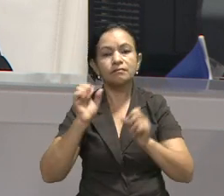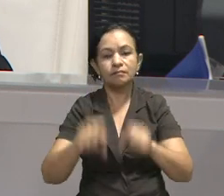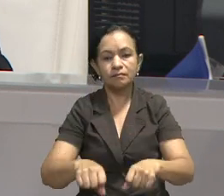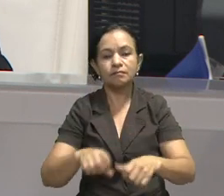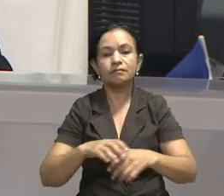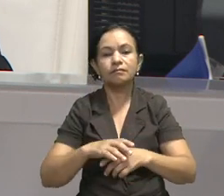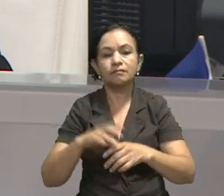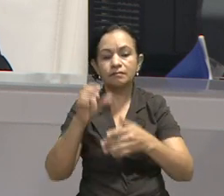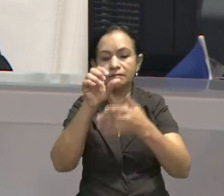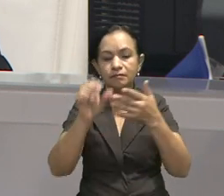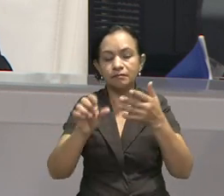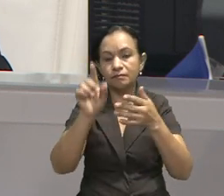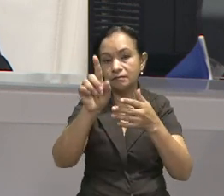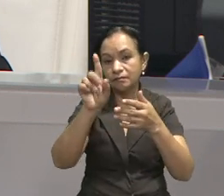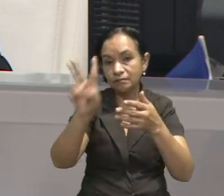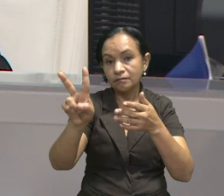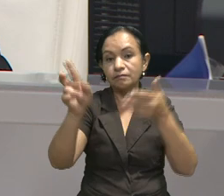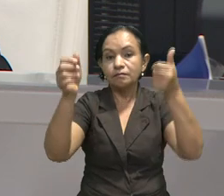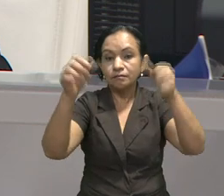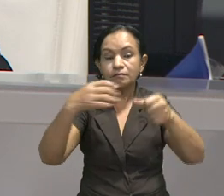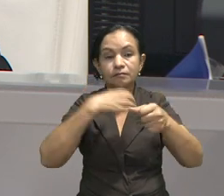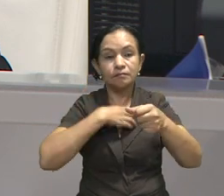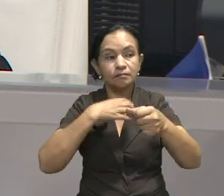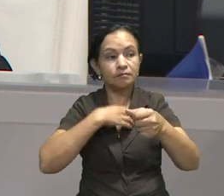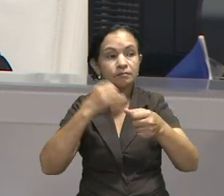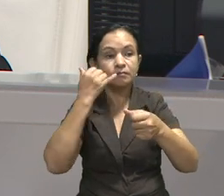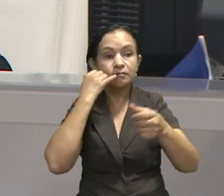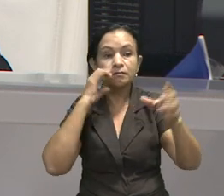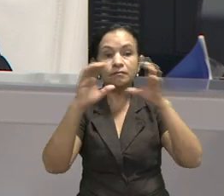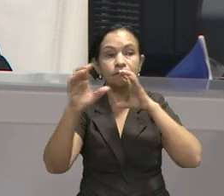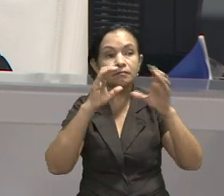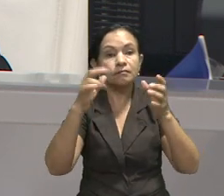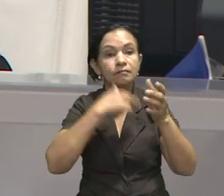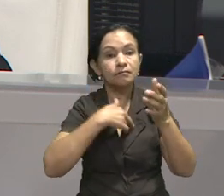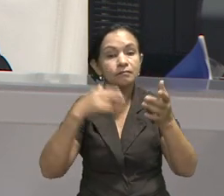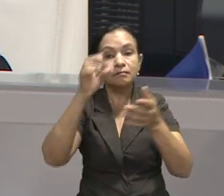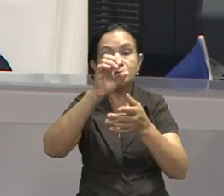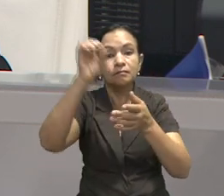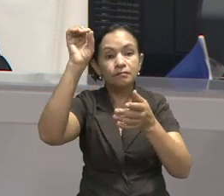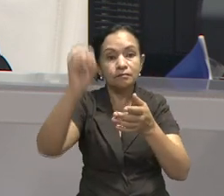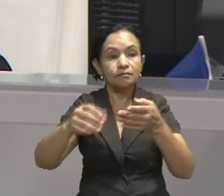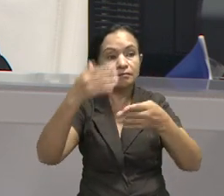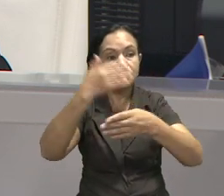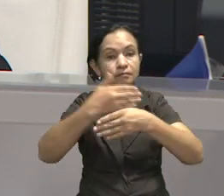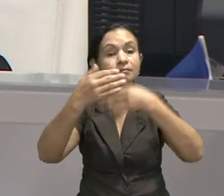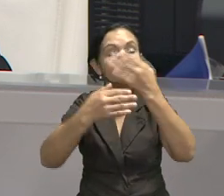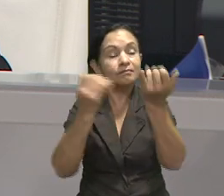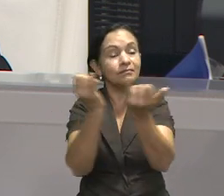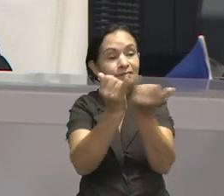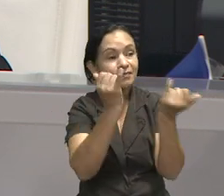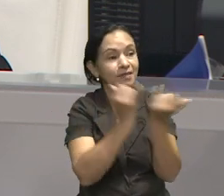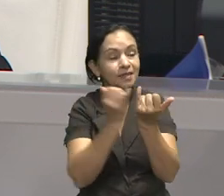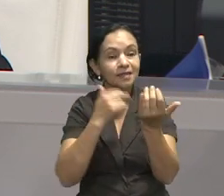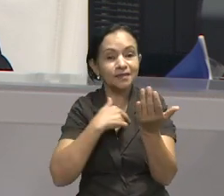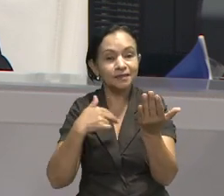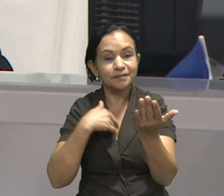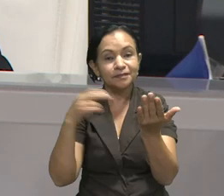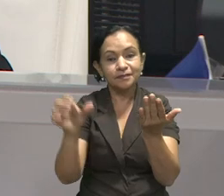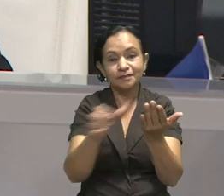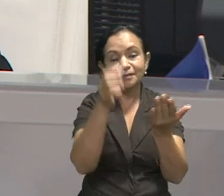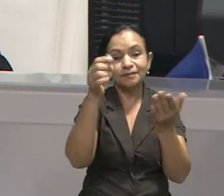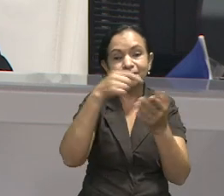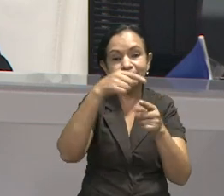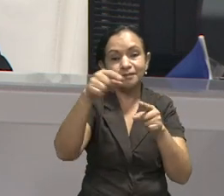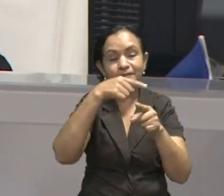necesarias. Artículo 12. En el cumplimiento de sus funciones, Telcor quedará exento de toda clase de impuestos, contribuciones, tasas, aranceles, arbitrios y recargas fiscales y